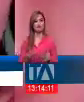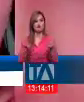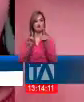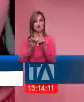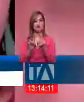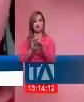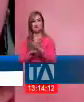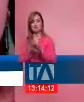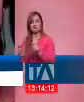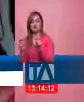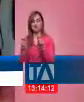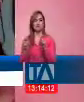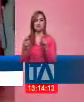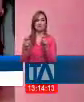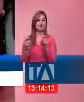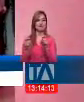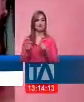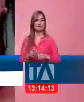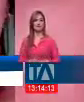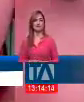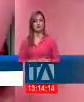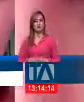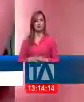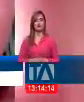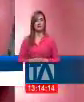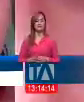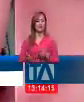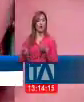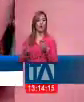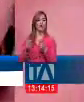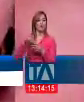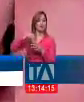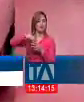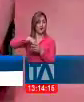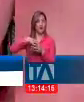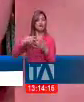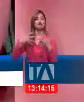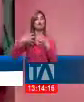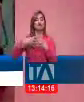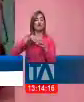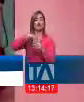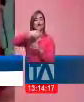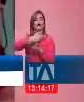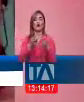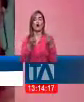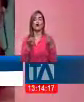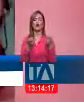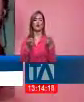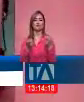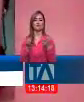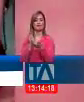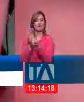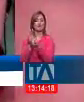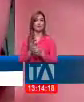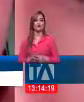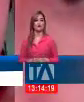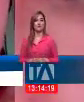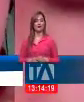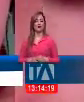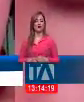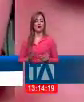pues quedamos en nada. Es importante que también se combine el control interno con el control externo, pero también al conocer